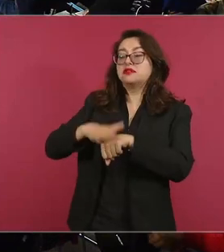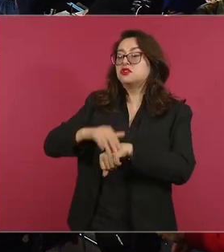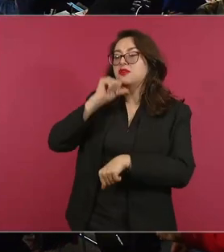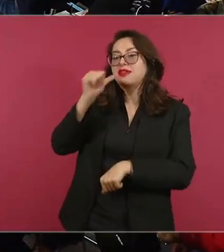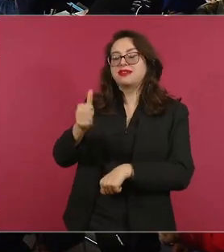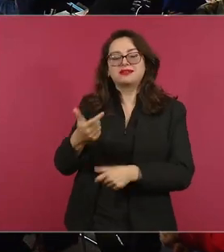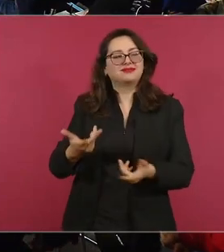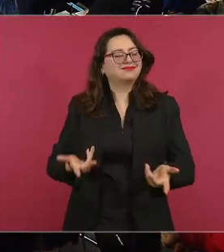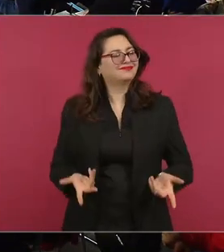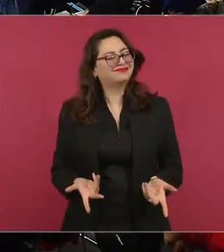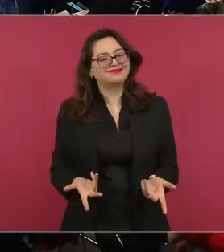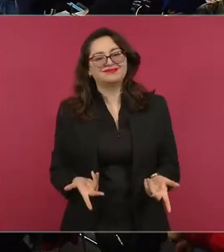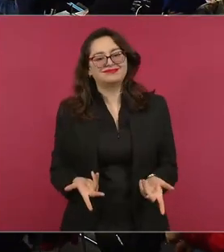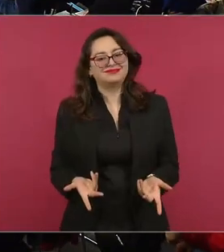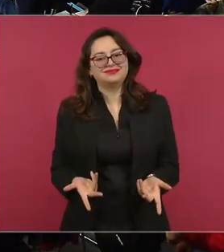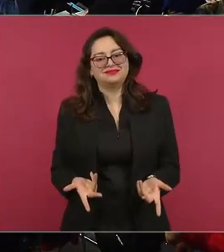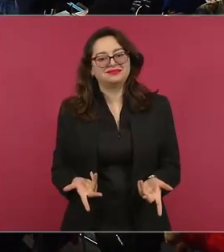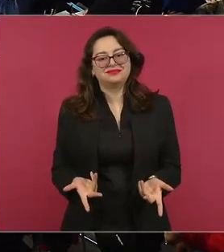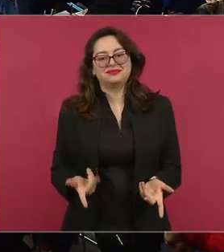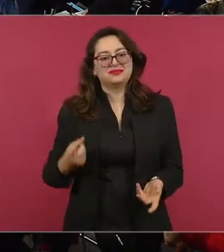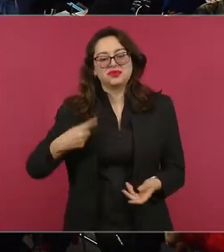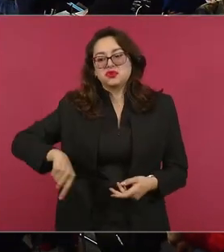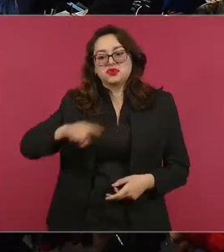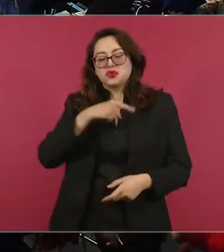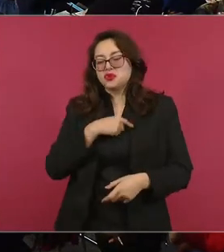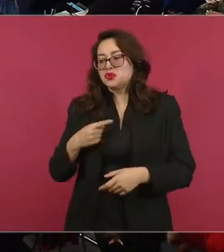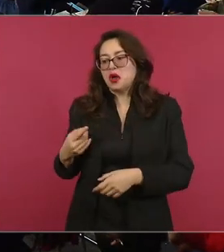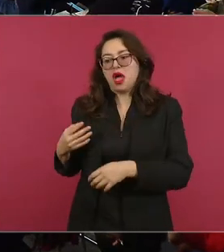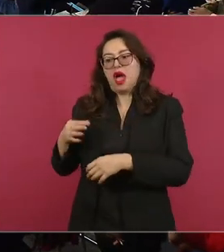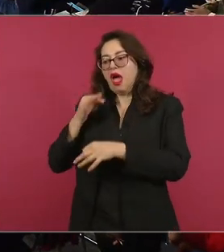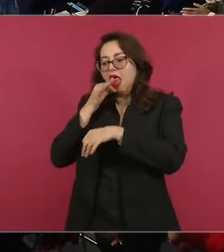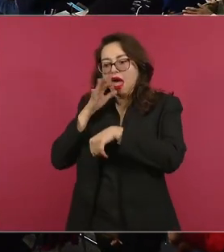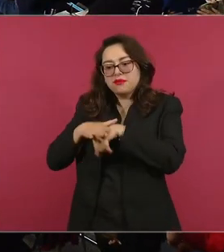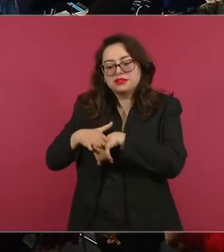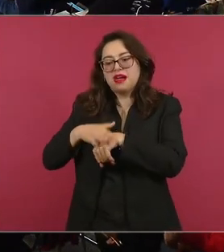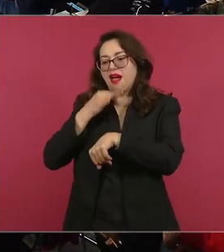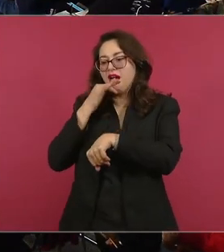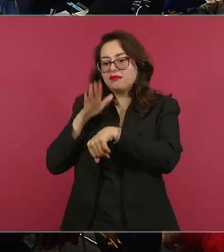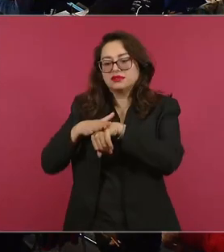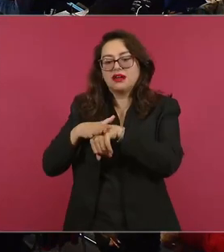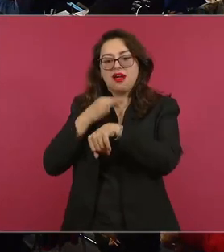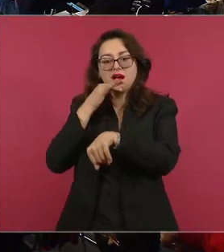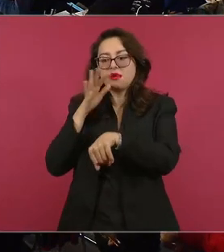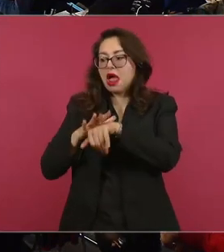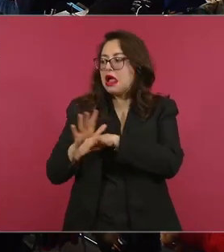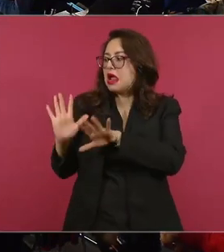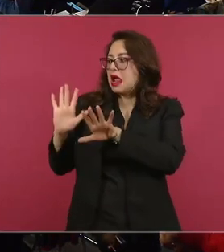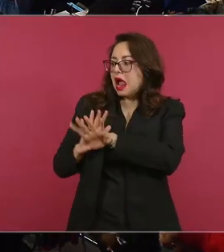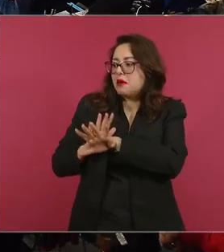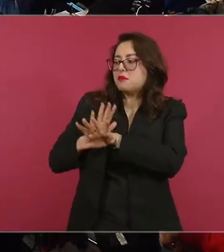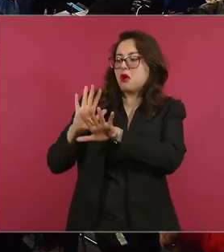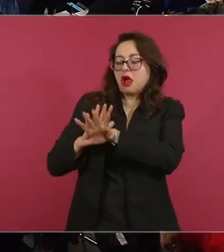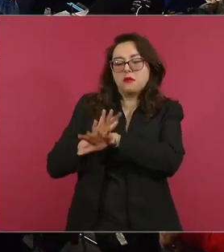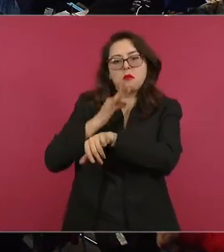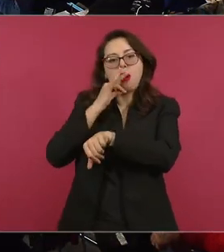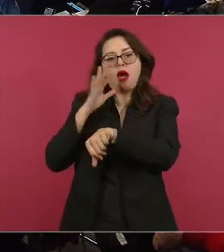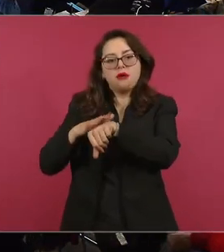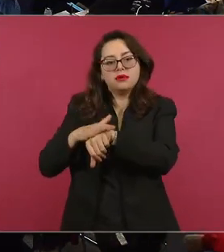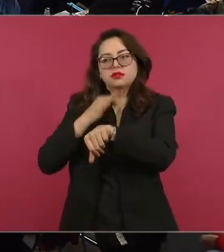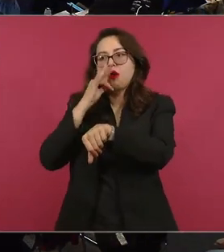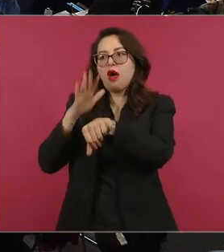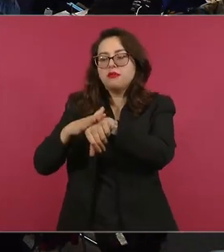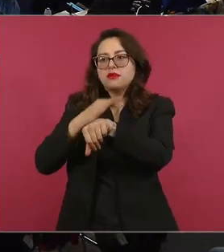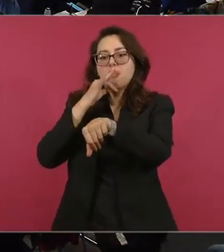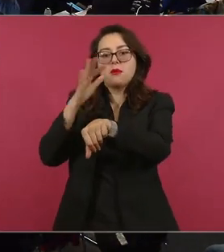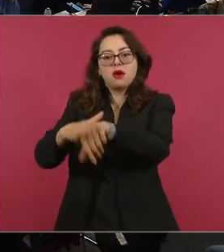información disponible hasta entonces. Pero hoy, porque siempre me quedó la duda, a ver, ¿qué